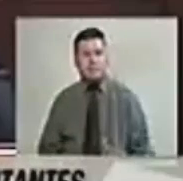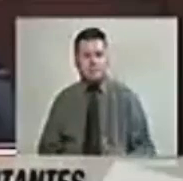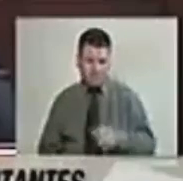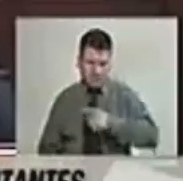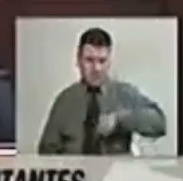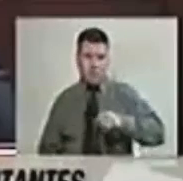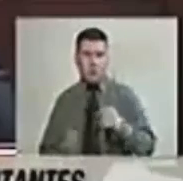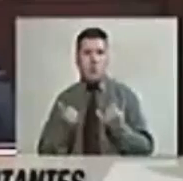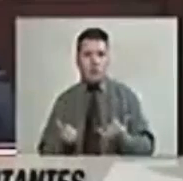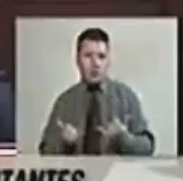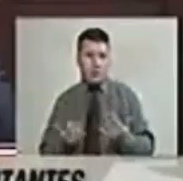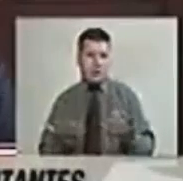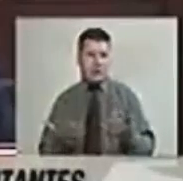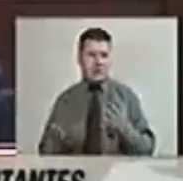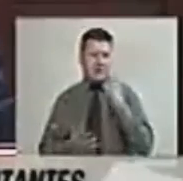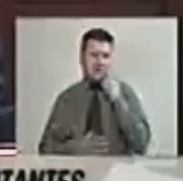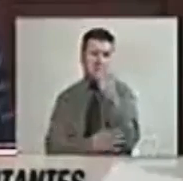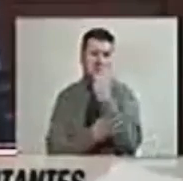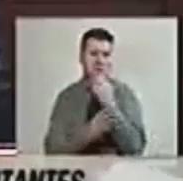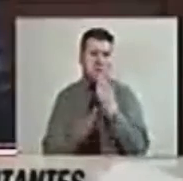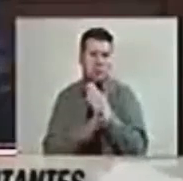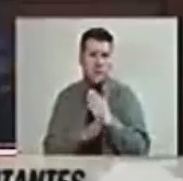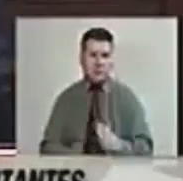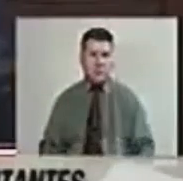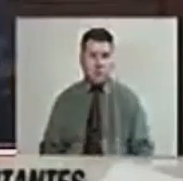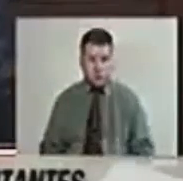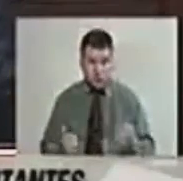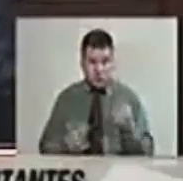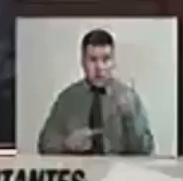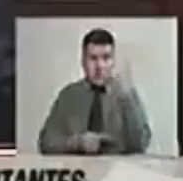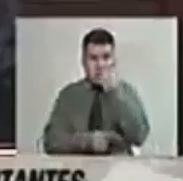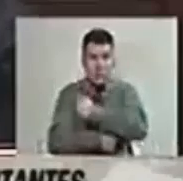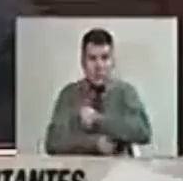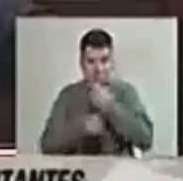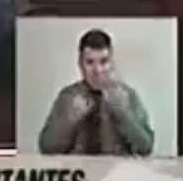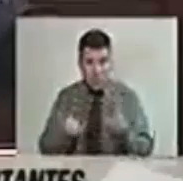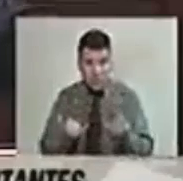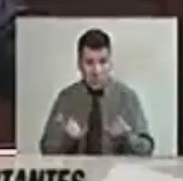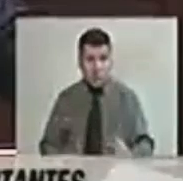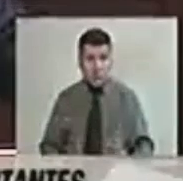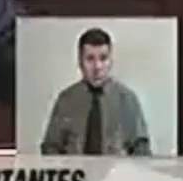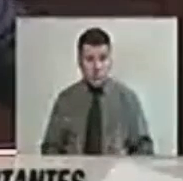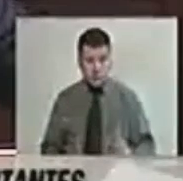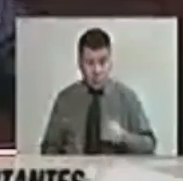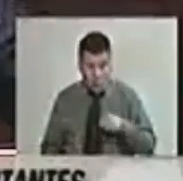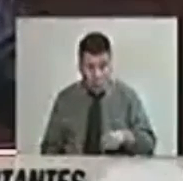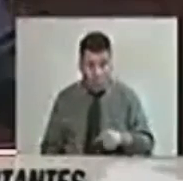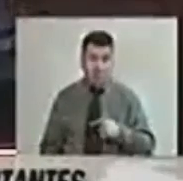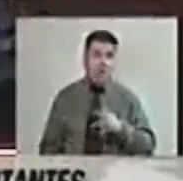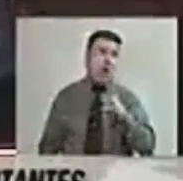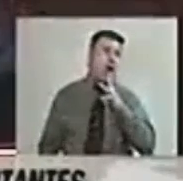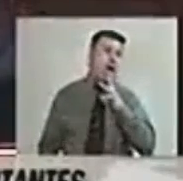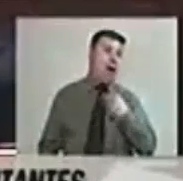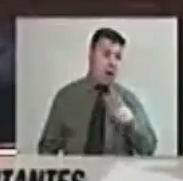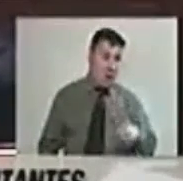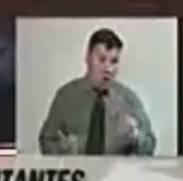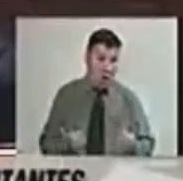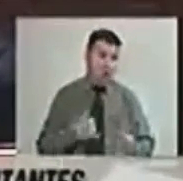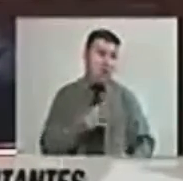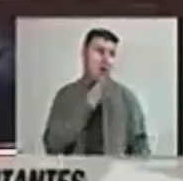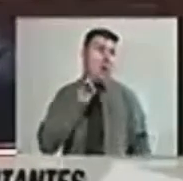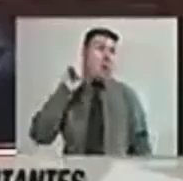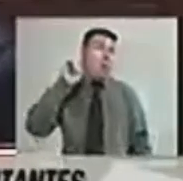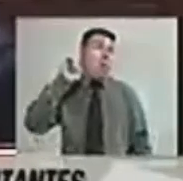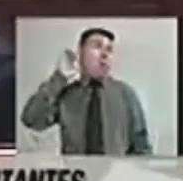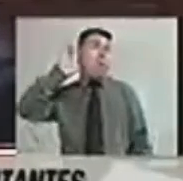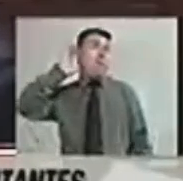nosotros hoy estamos en medio de esa crisis. El día de hoy, en este momento, mientras yo estoy hablando con ustedes, en